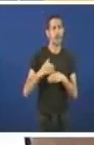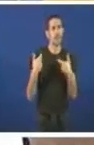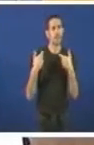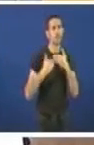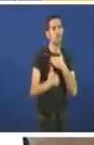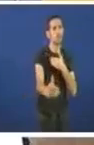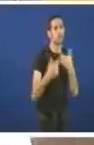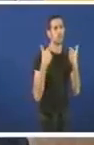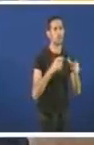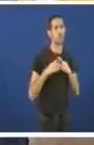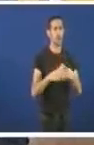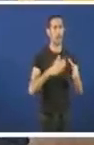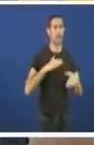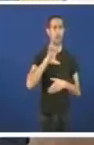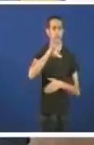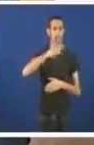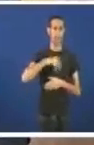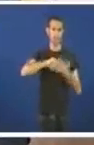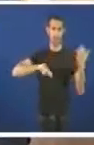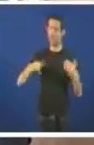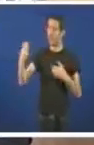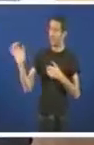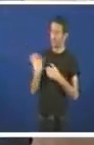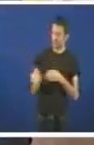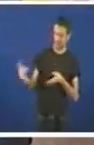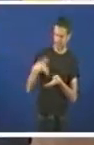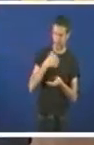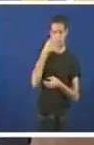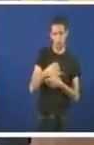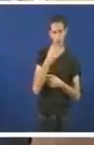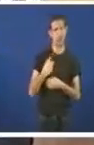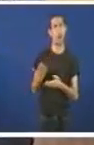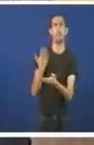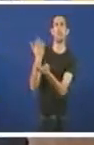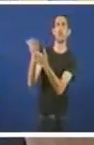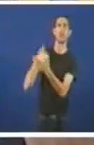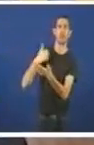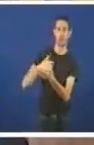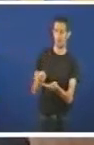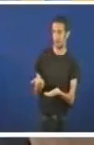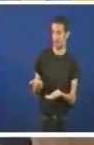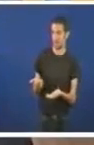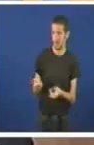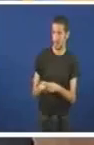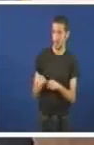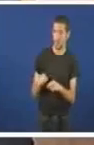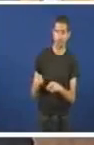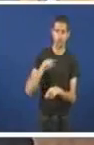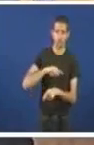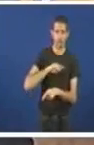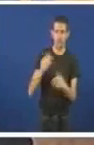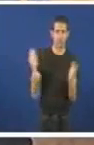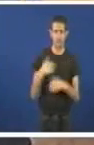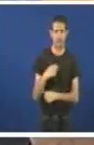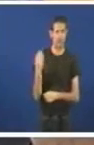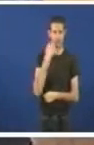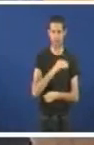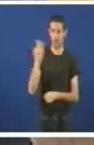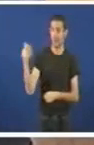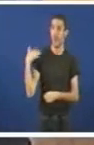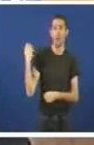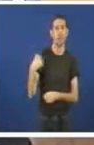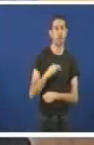naval do noso país. E hoxe vostede nos ven e nos di que xa hai proposta e que non ten vostede credibilidade. Hai pouco, señor Núñez Feijóo,